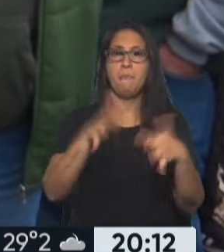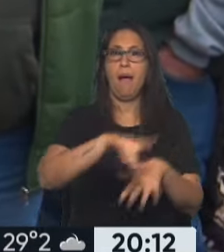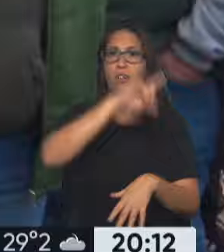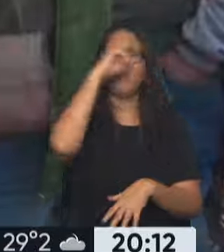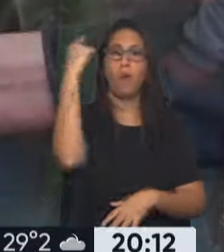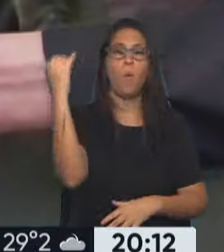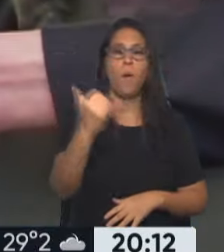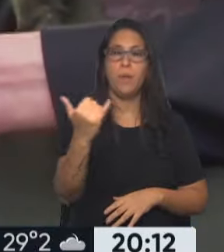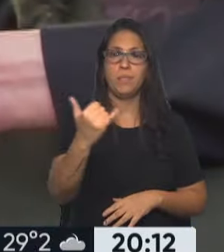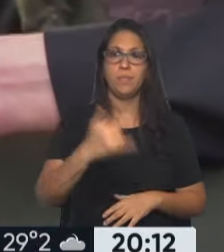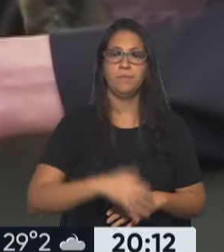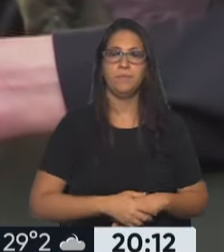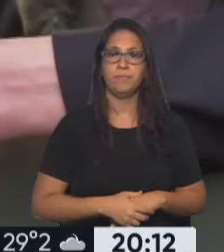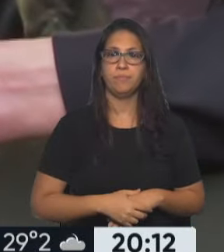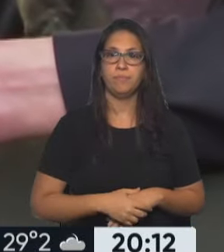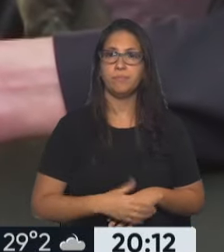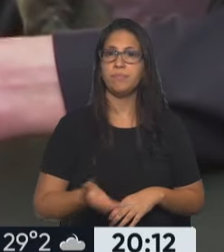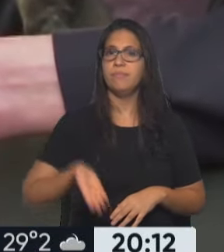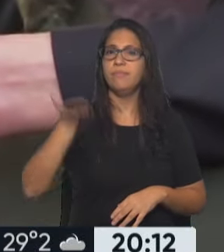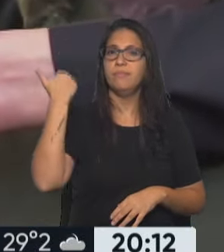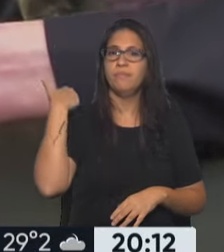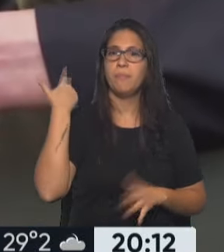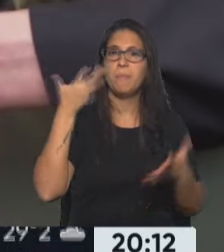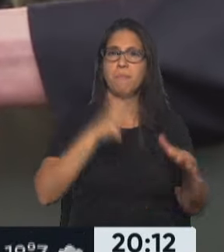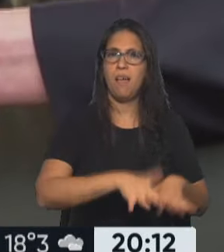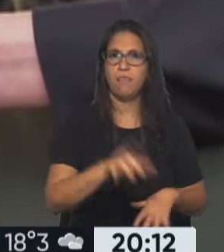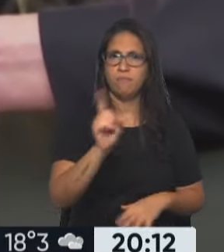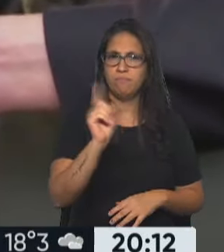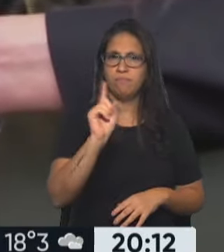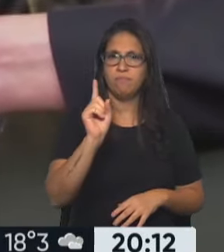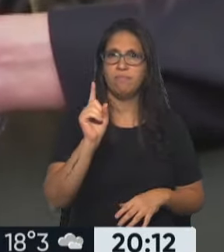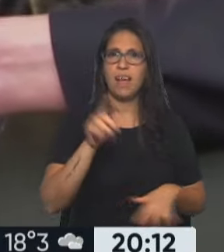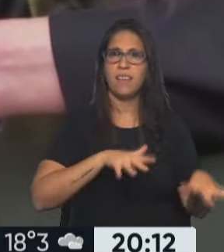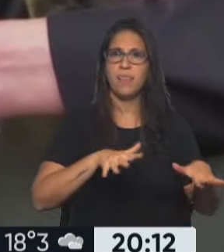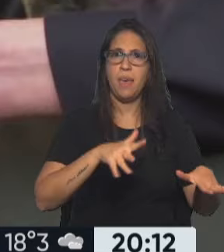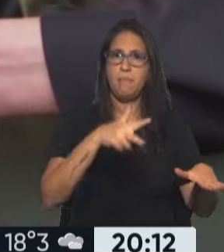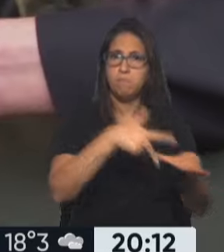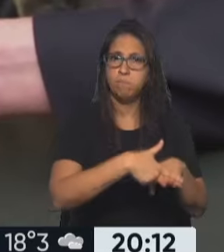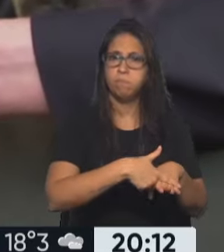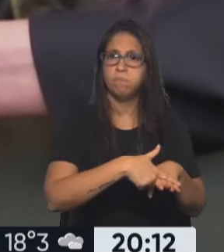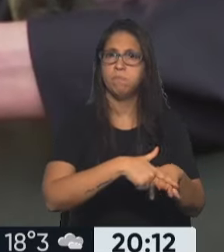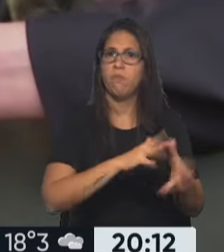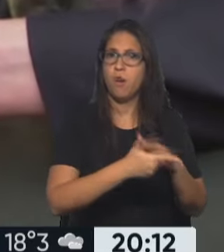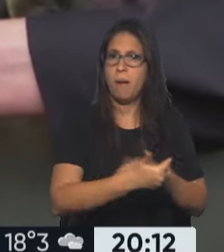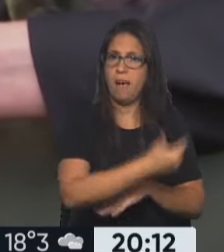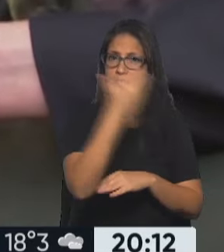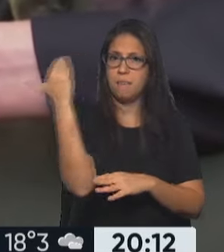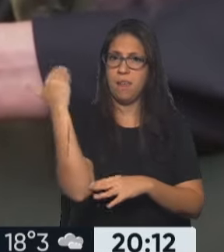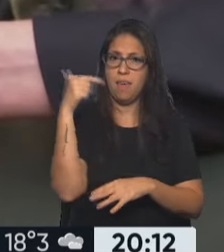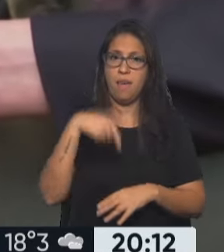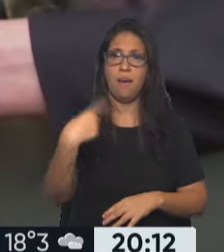el día jueves. El anterior no fue un paro, fue un cese de actividades para acompañar la movilización, ¿no? Y el día jueves